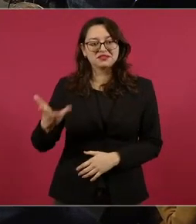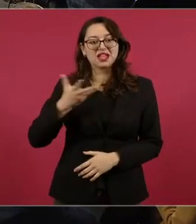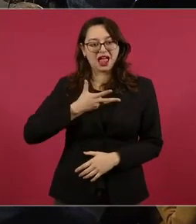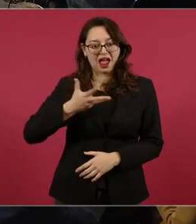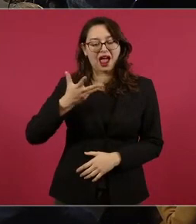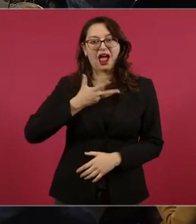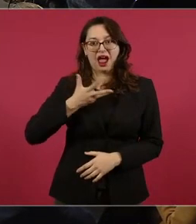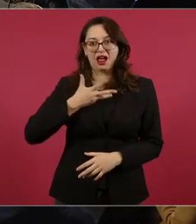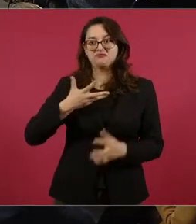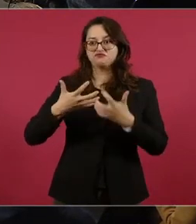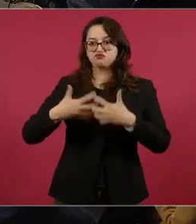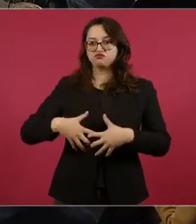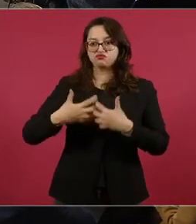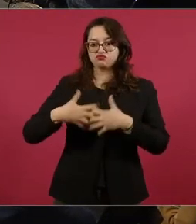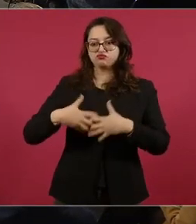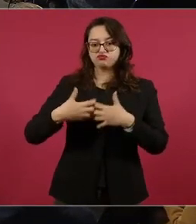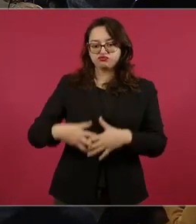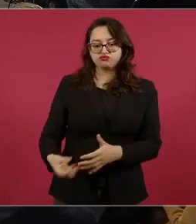planta para